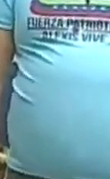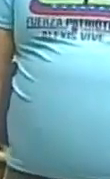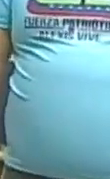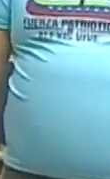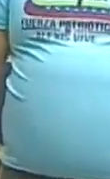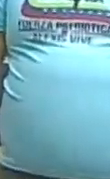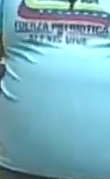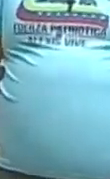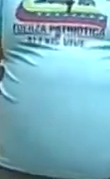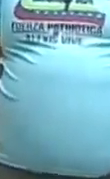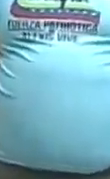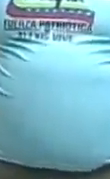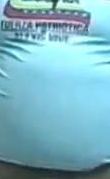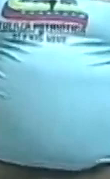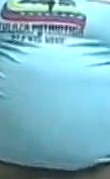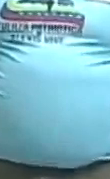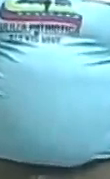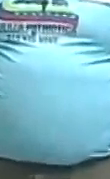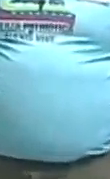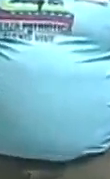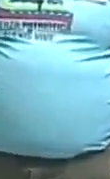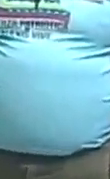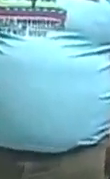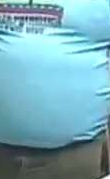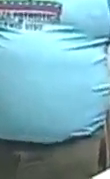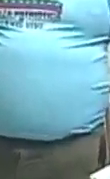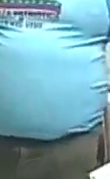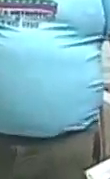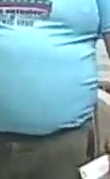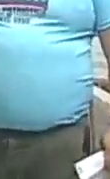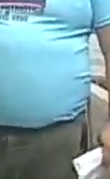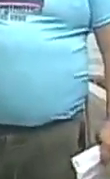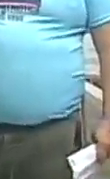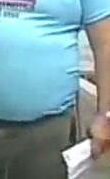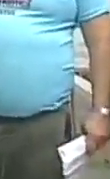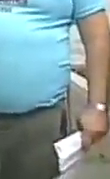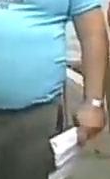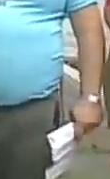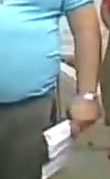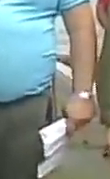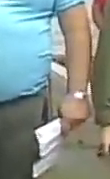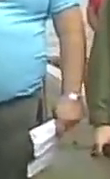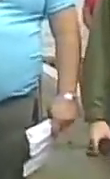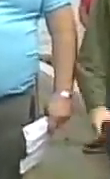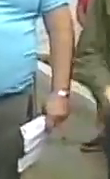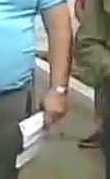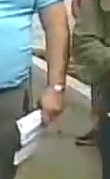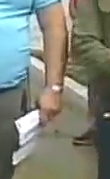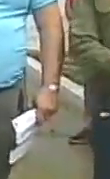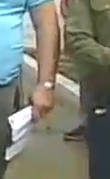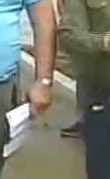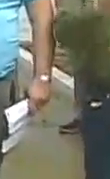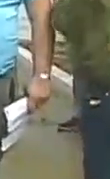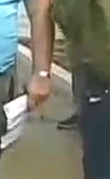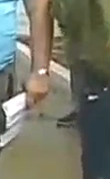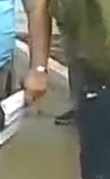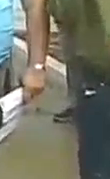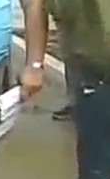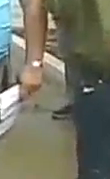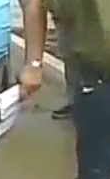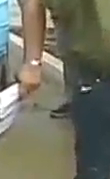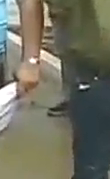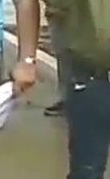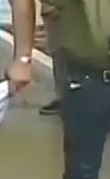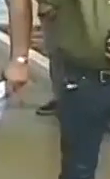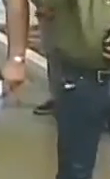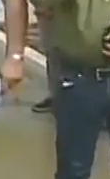enero a la montaña del Guarayra Repano, allá en la zona occidental. Aquí al frente queda